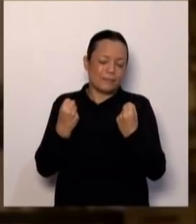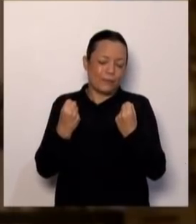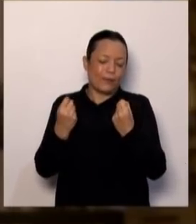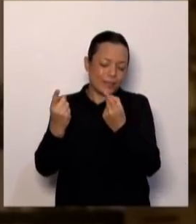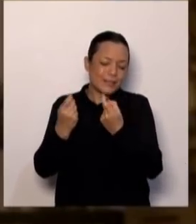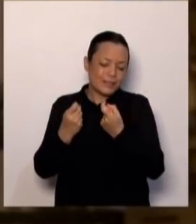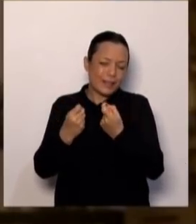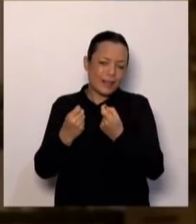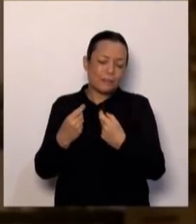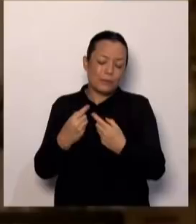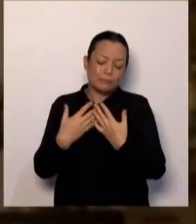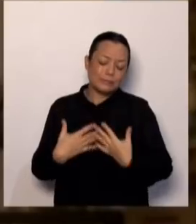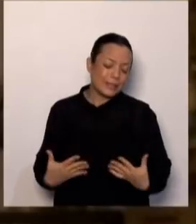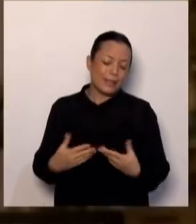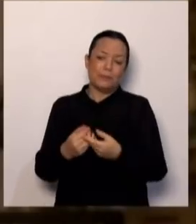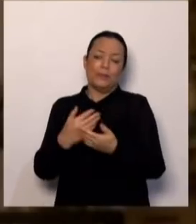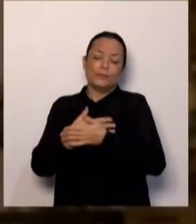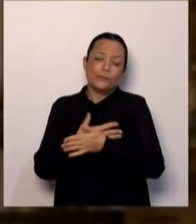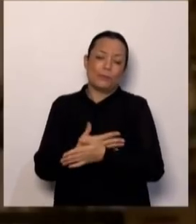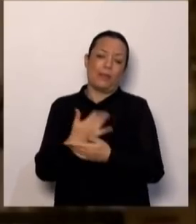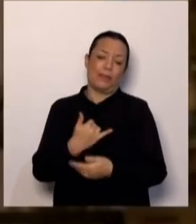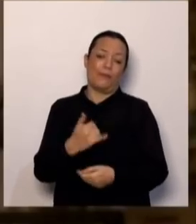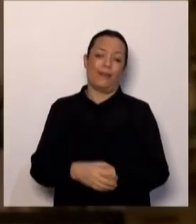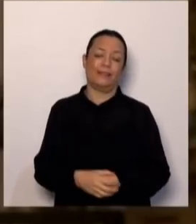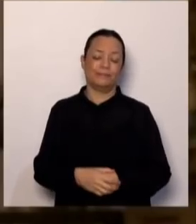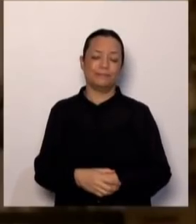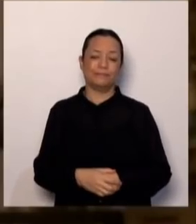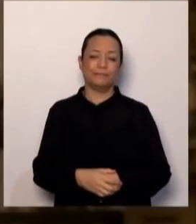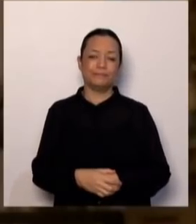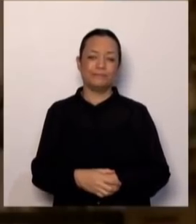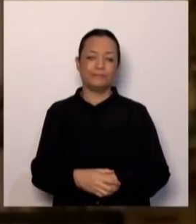las debilidades y en el sufrimiento.